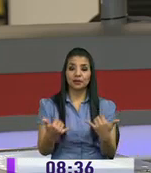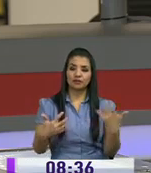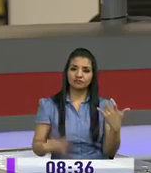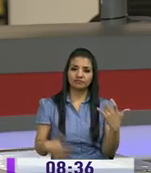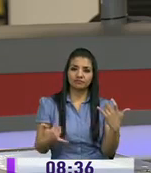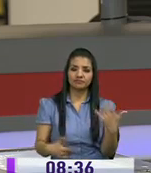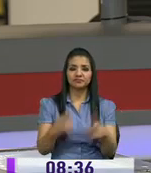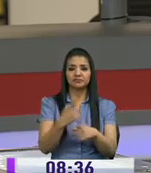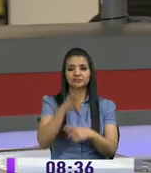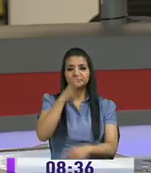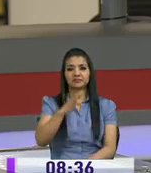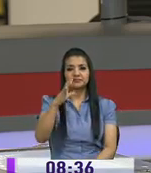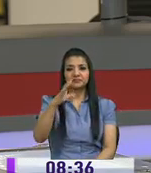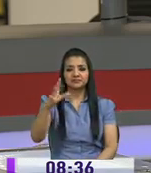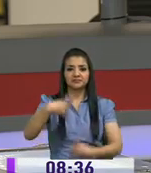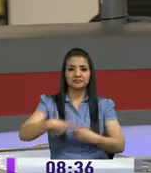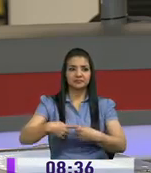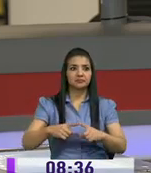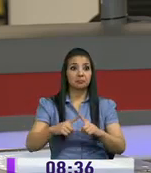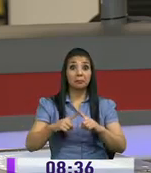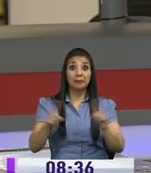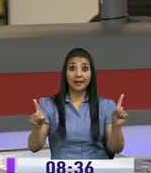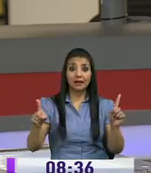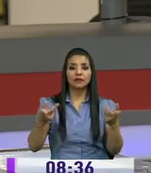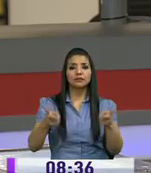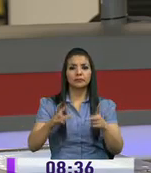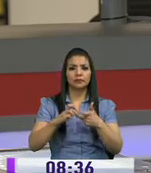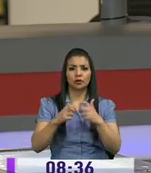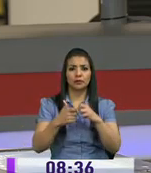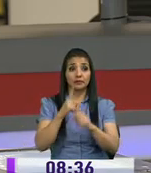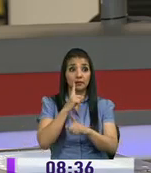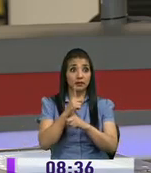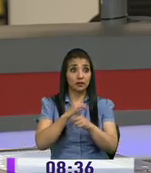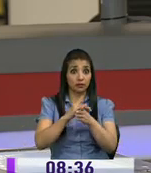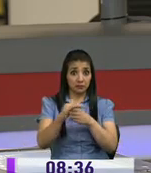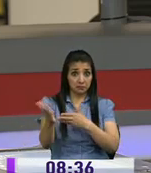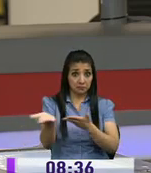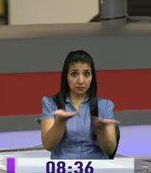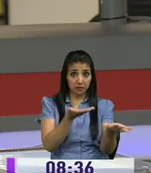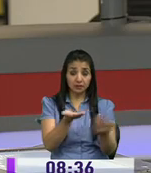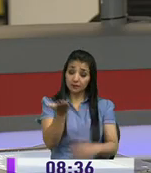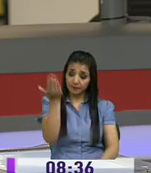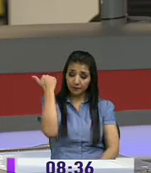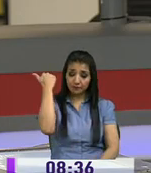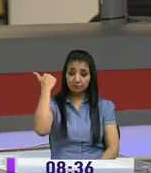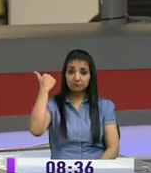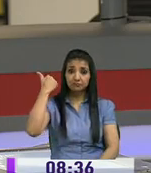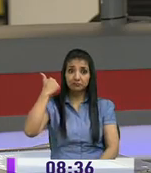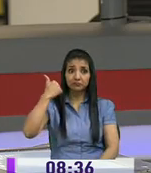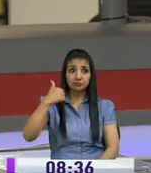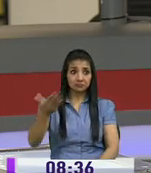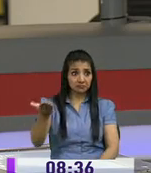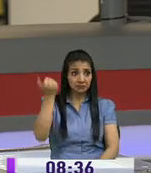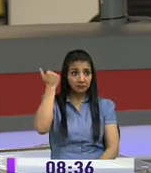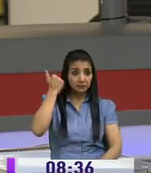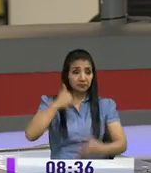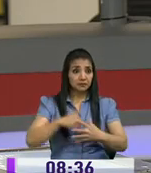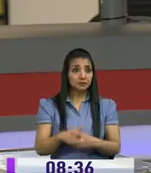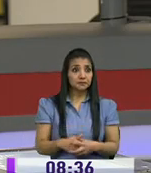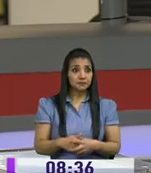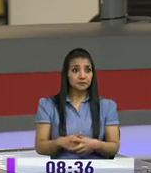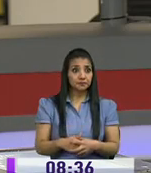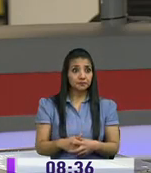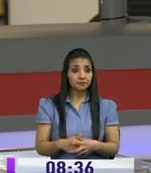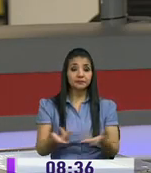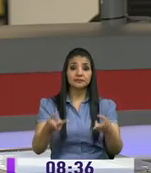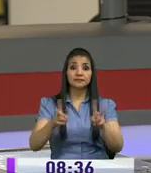vamos a cantarle a Quito. Pero hay varios problemas. Yo te puedo invitar, Mahania. No hay problema. Hazle, por favor, extensiva a la Sara,